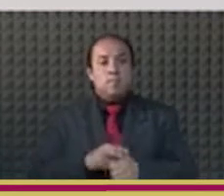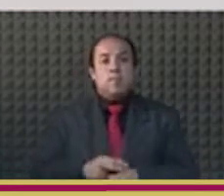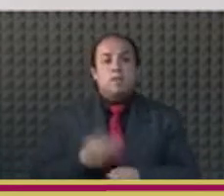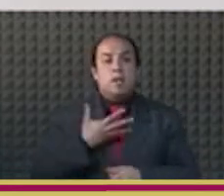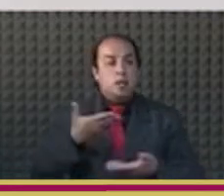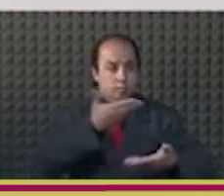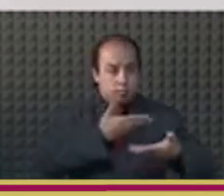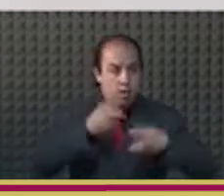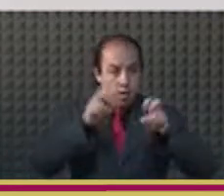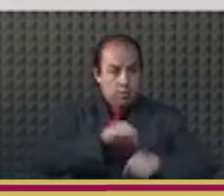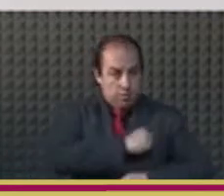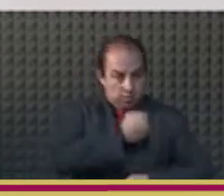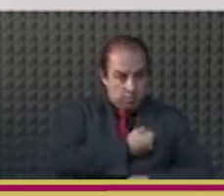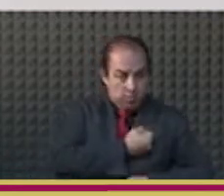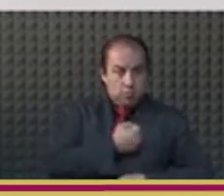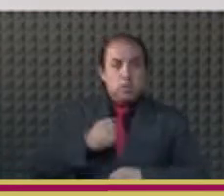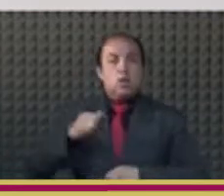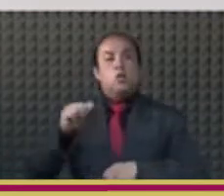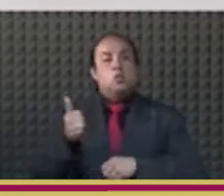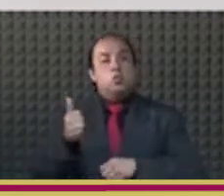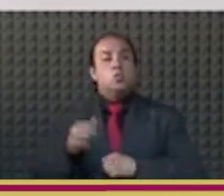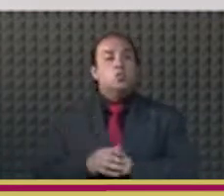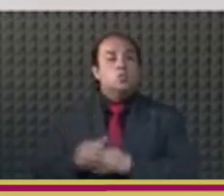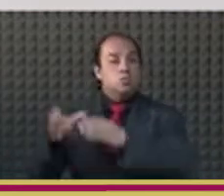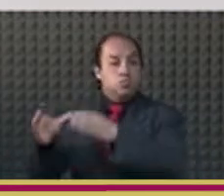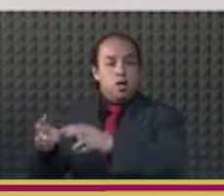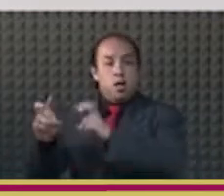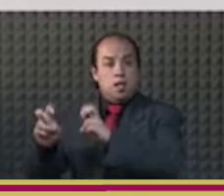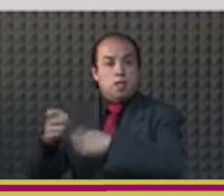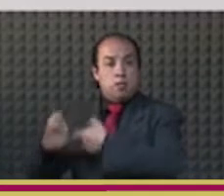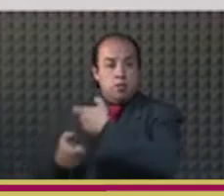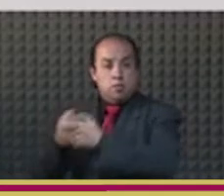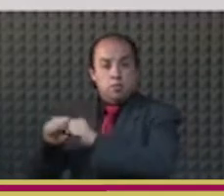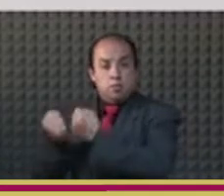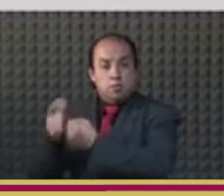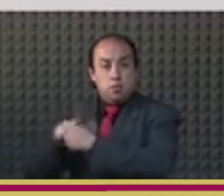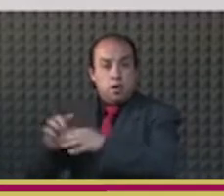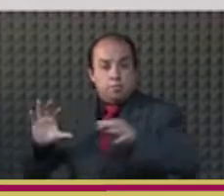convivan por un lado el tema de la salud y por el otro el tema económico y social.